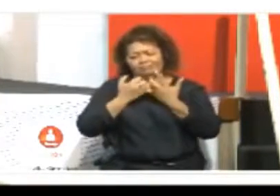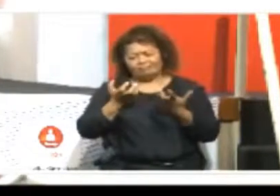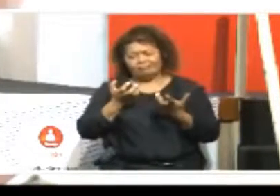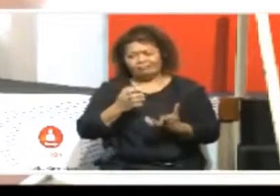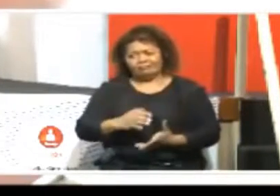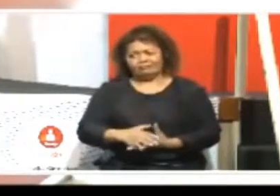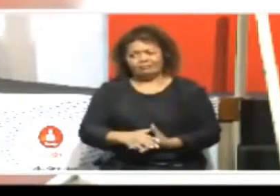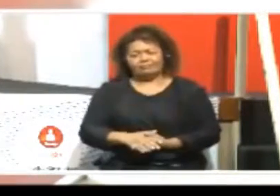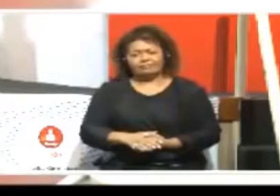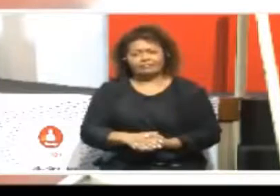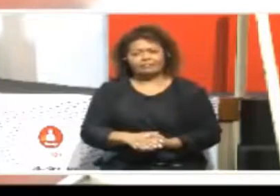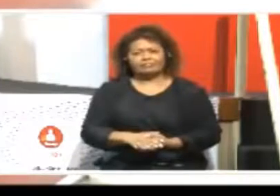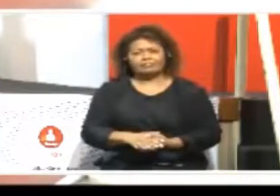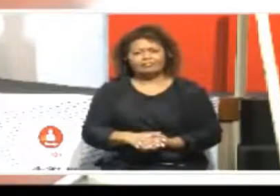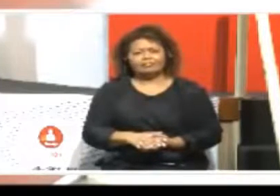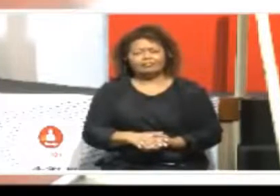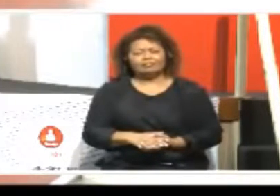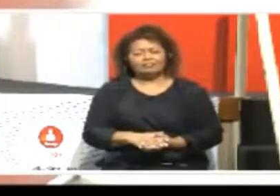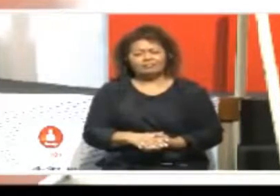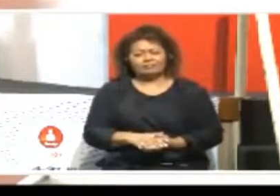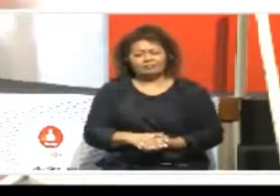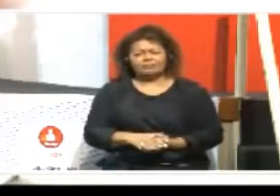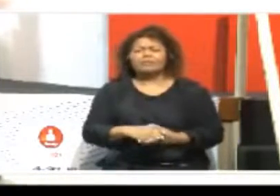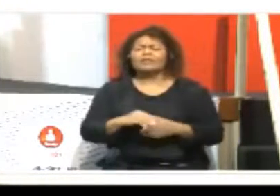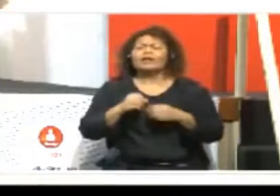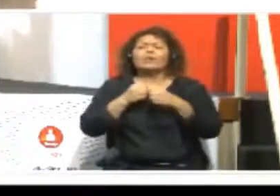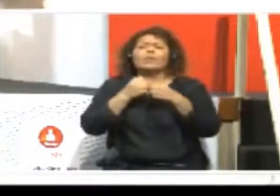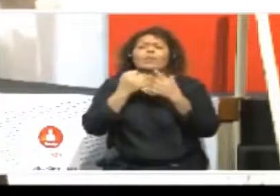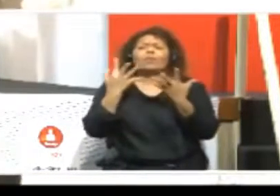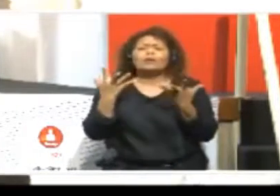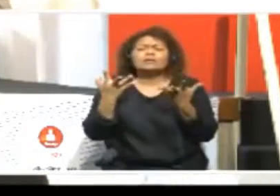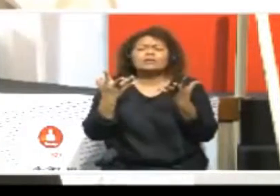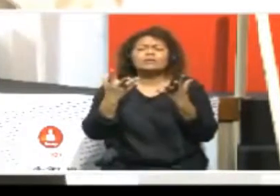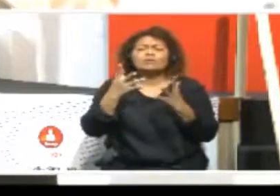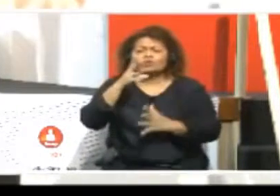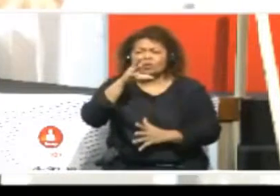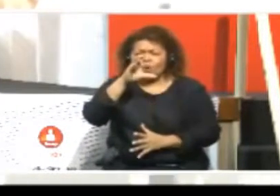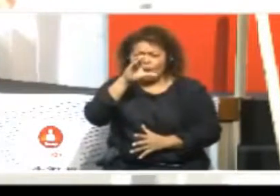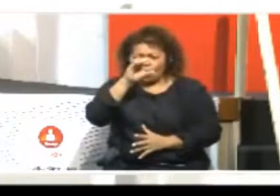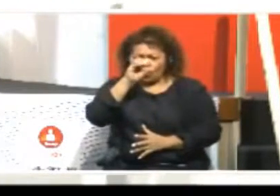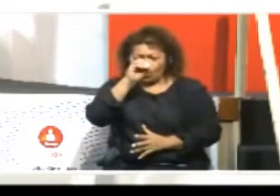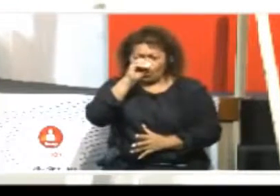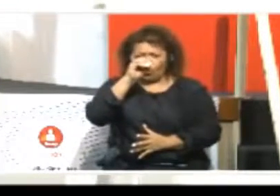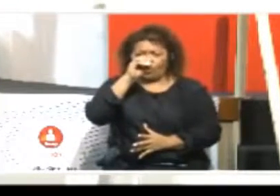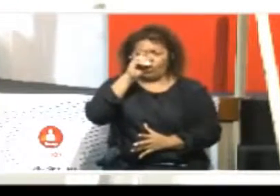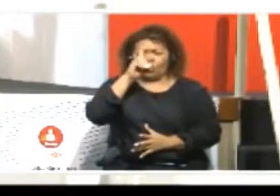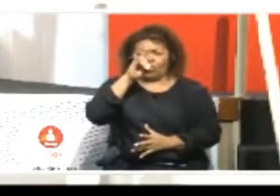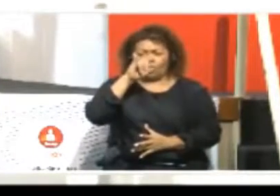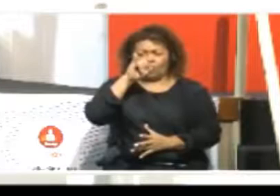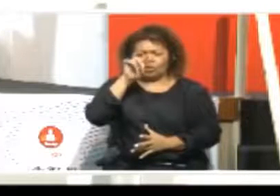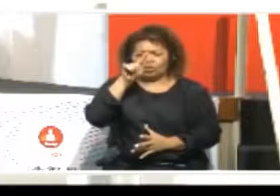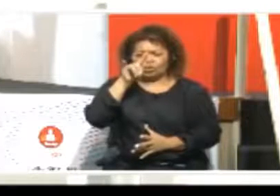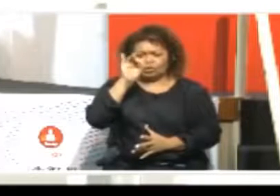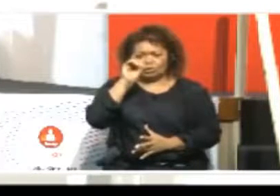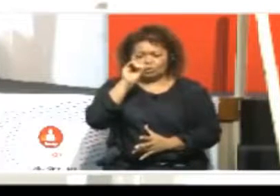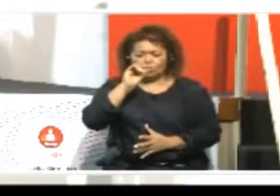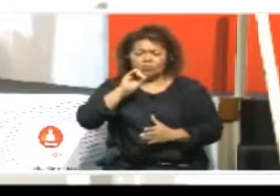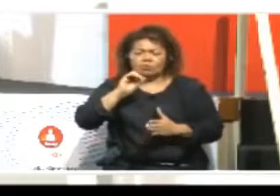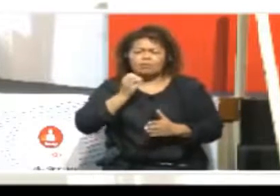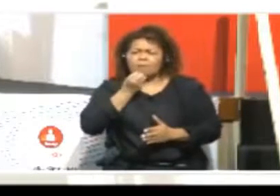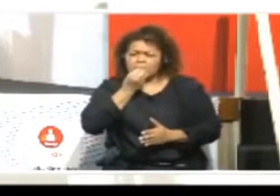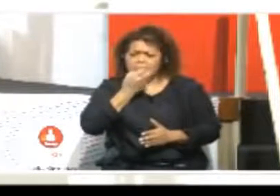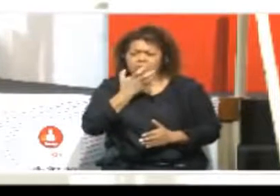Ahora, ¿cuáles son los códigos o los principios de una buena gobernanza? En mi universidad